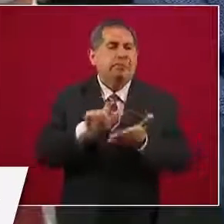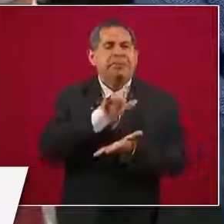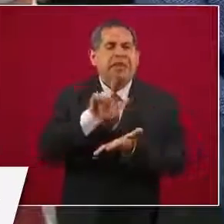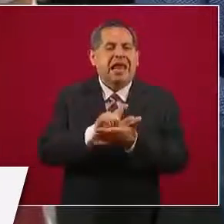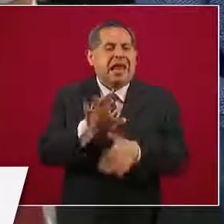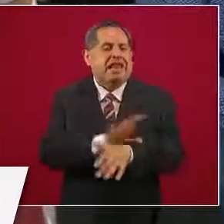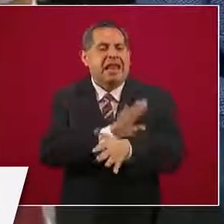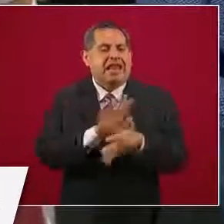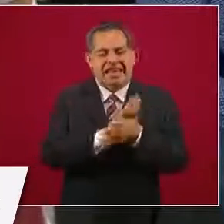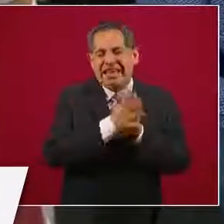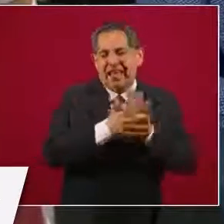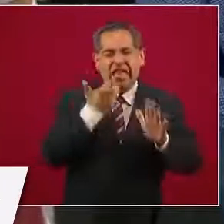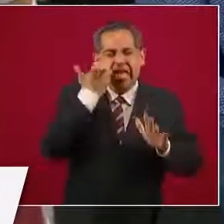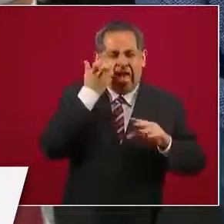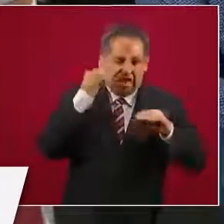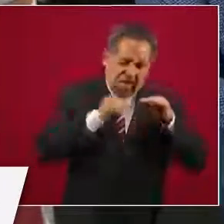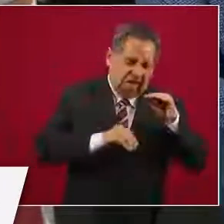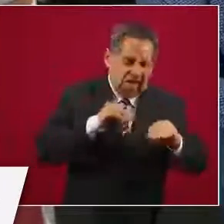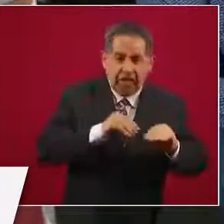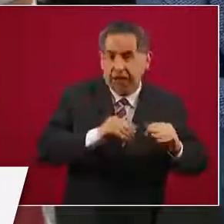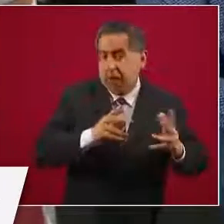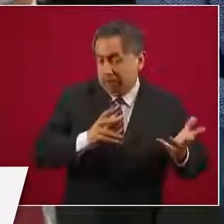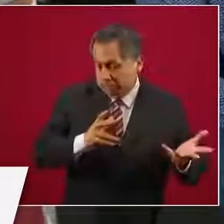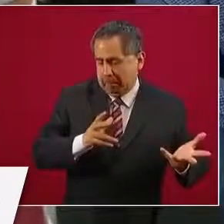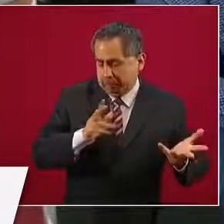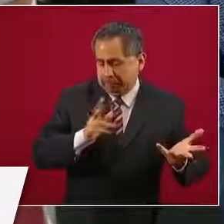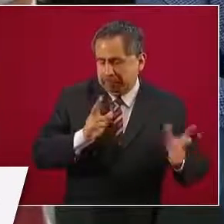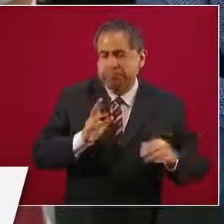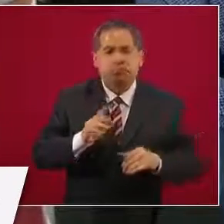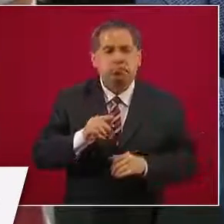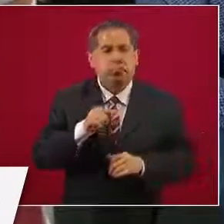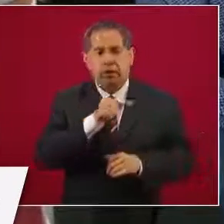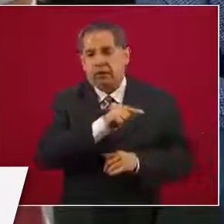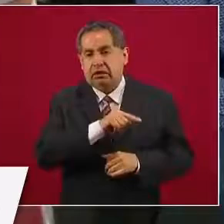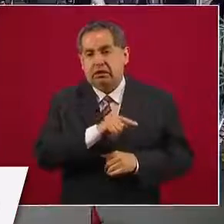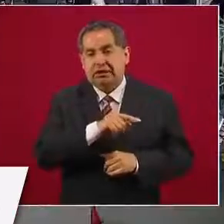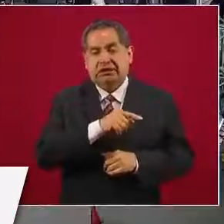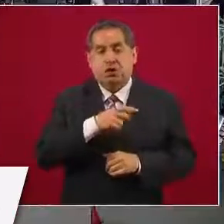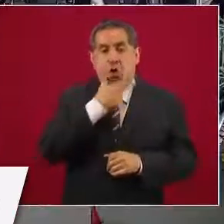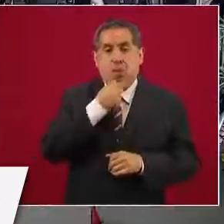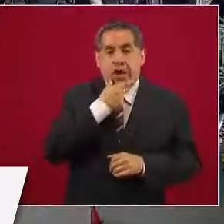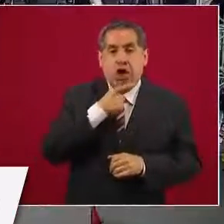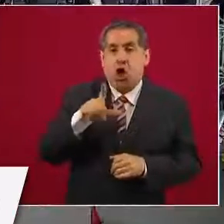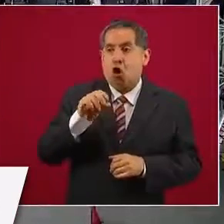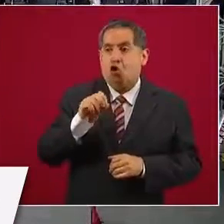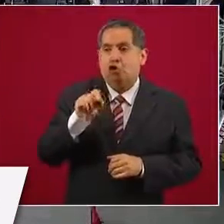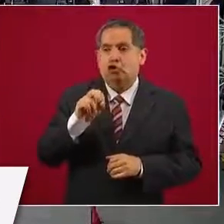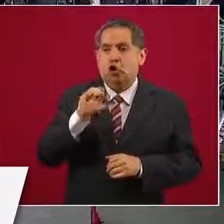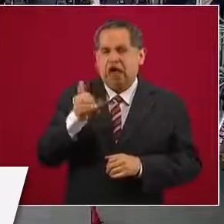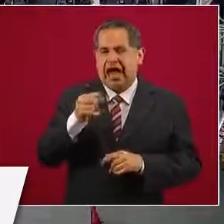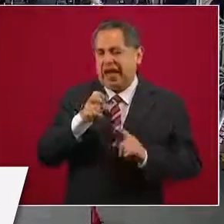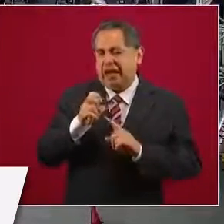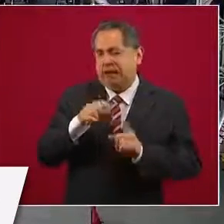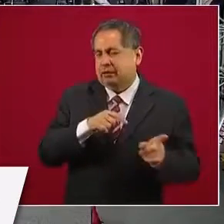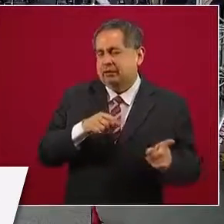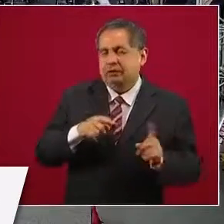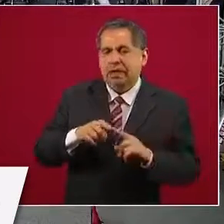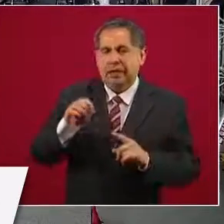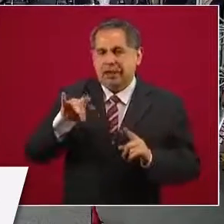me interesa saber, por lo dicho, lo reconocido por Lozoya, lo aseverado, pues que se repartió